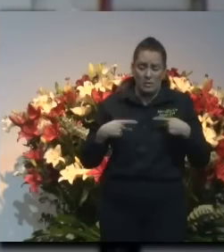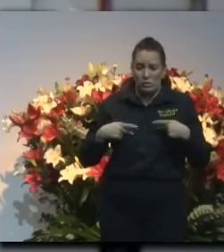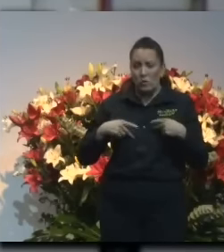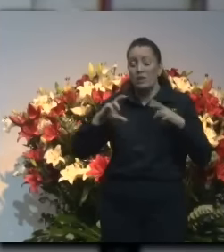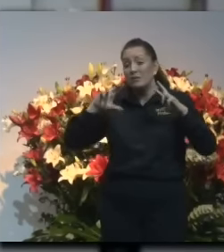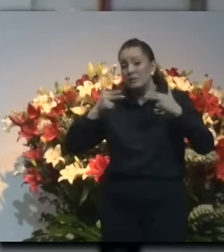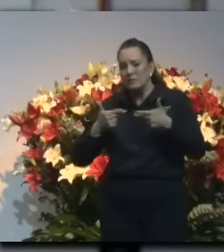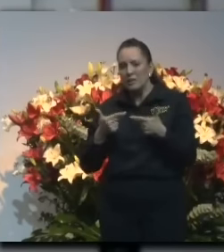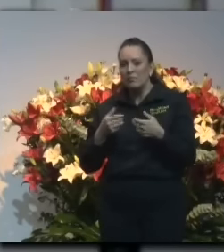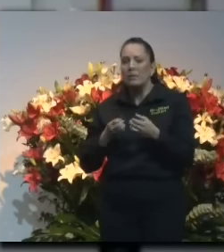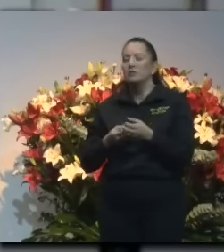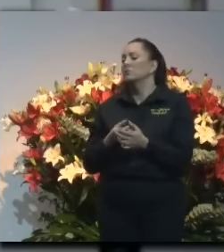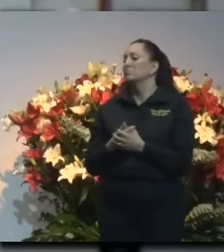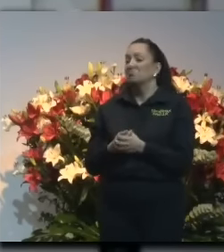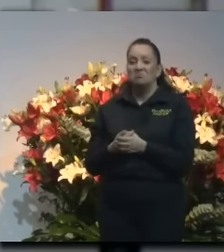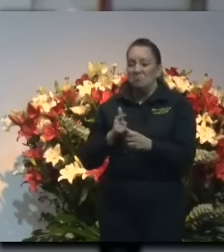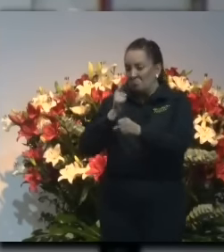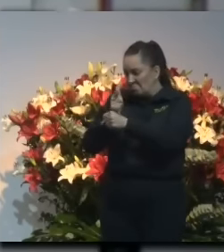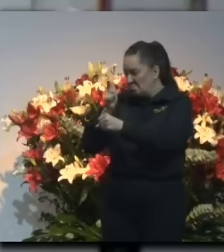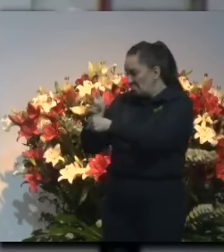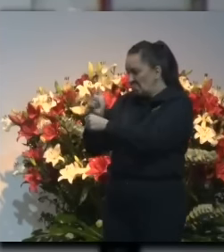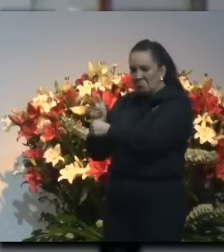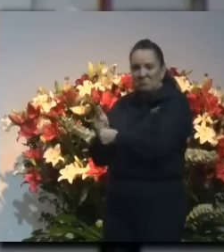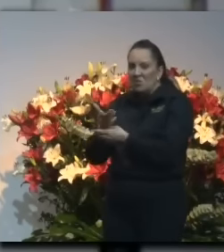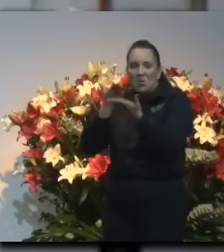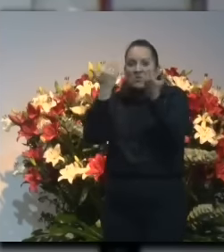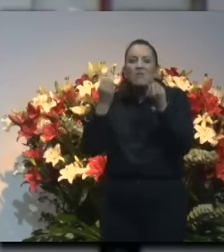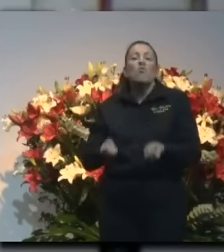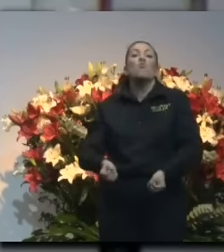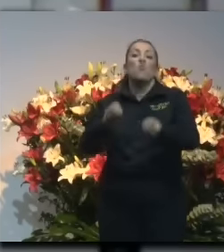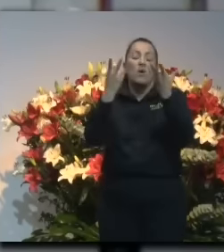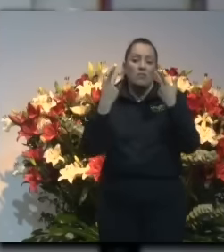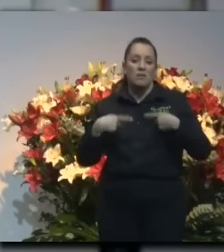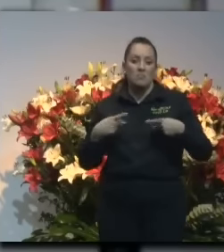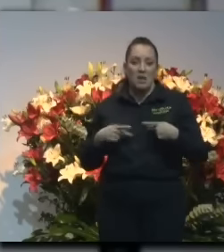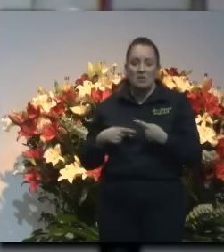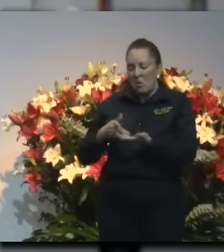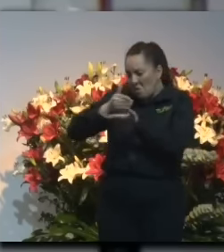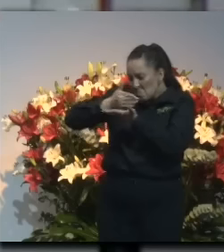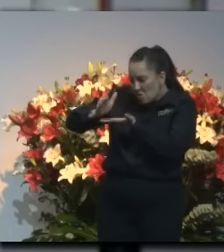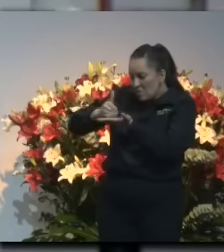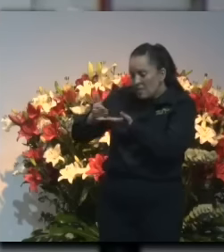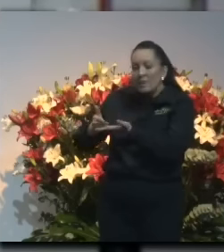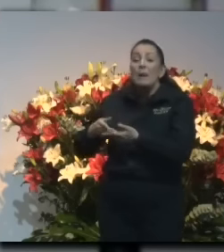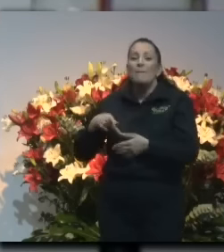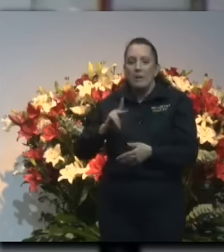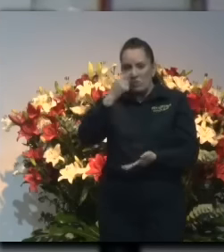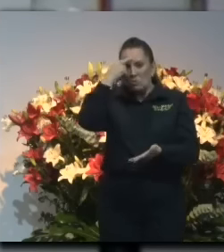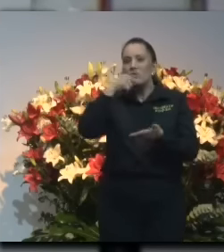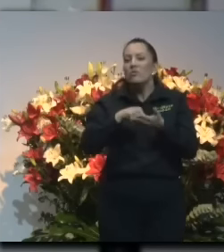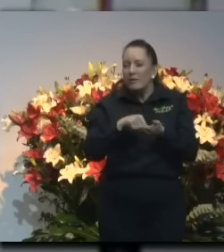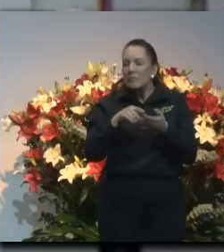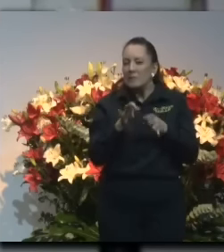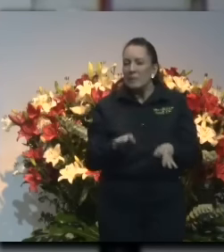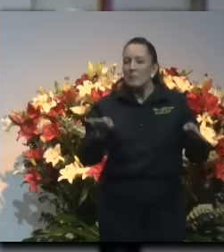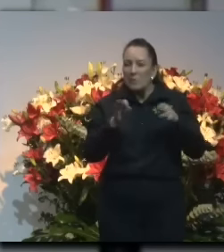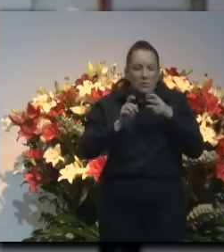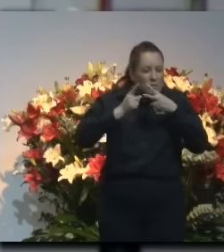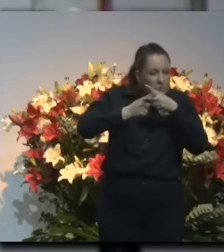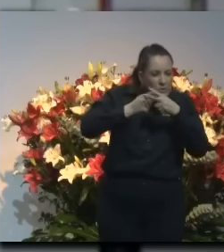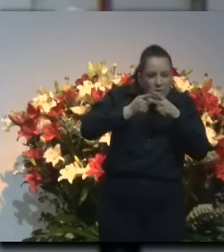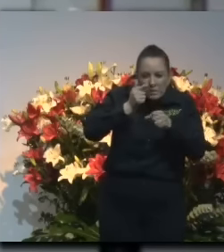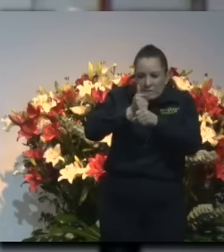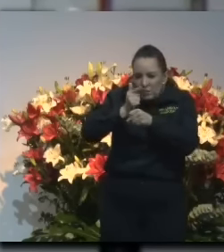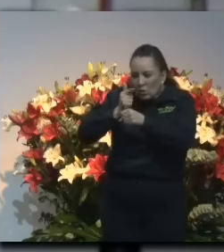siendo identificados. Creo que es una realidad que no conocemos, pero sí podríamos hacer un censo detallado. Michoacán